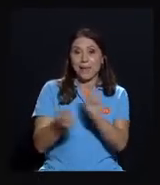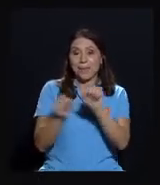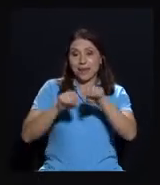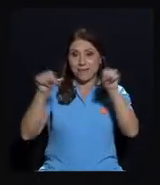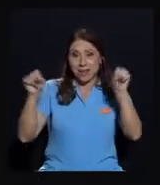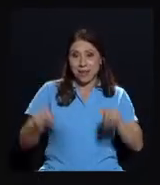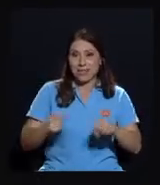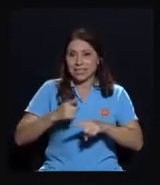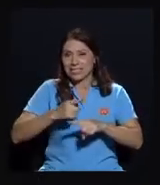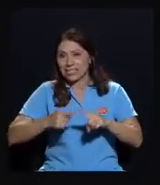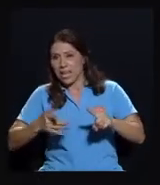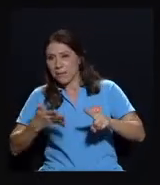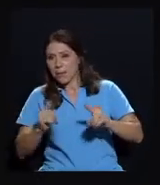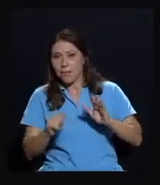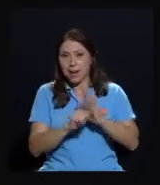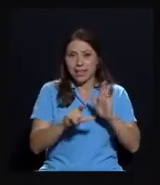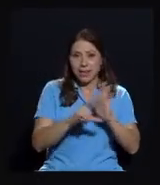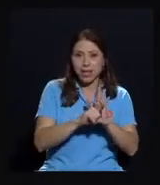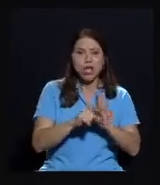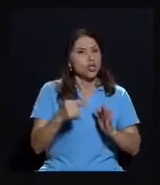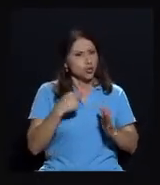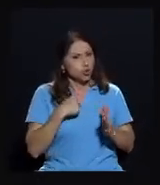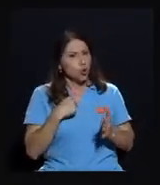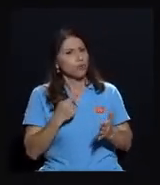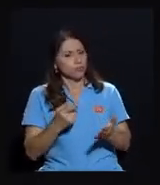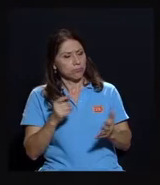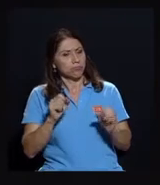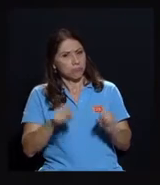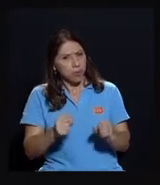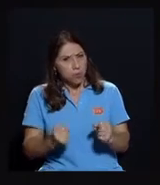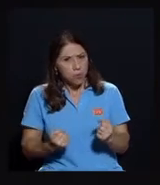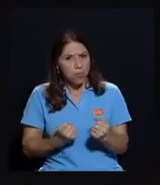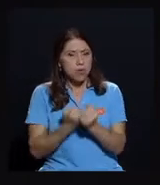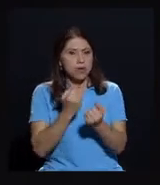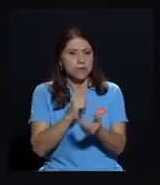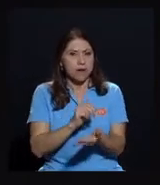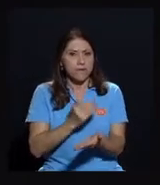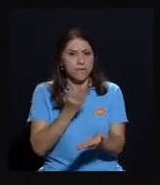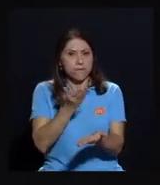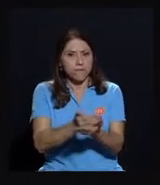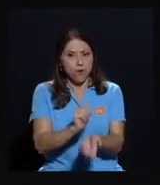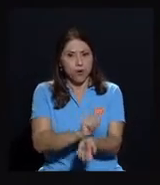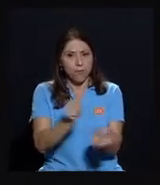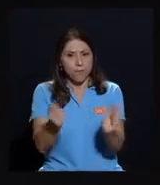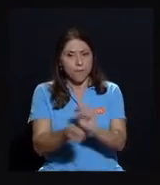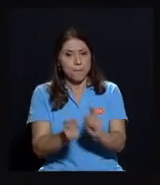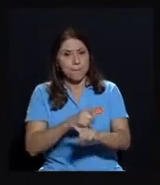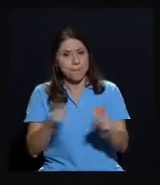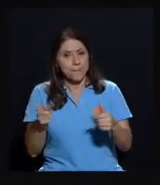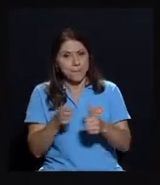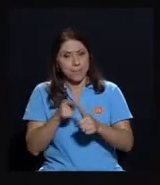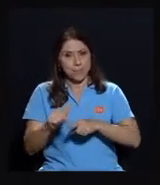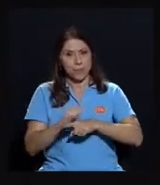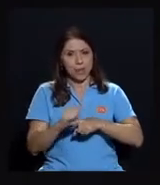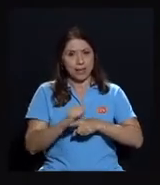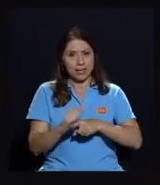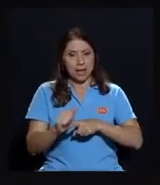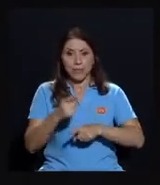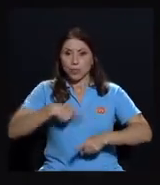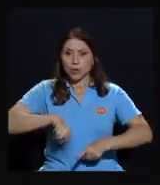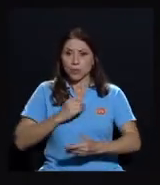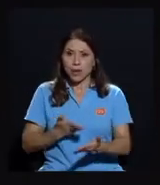a llevar adelante reformas en esta materia pero el primero que tenemos que hacer es en la práctica y es lo que hemos planteado constituir un gobierno nacional